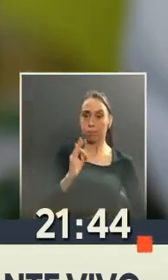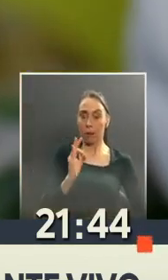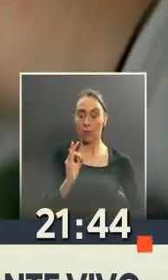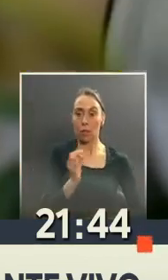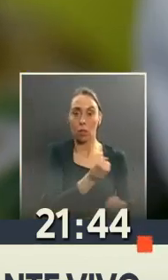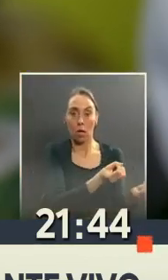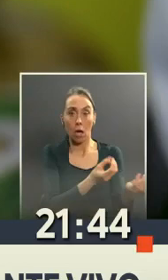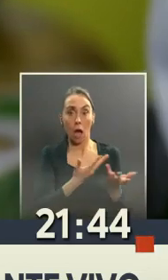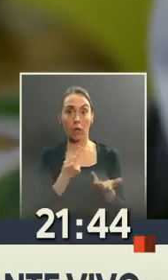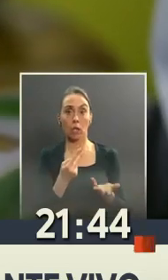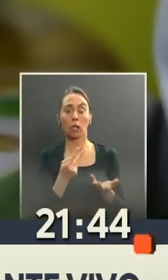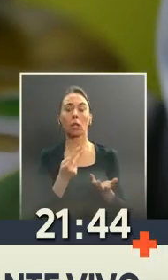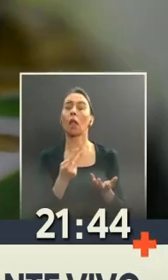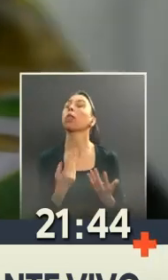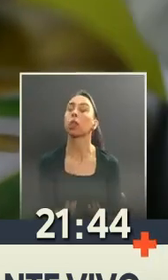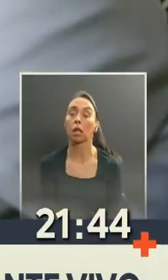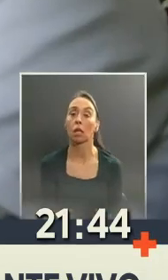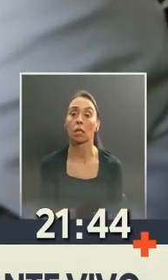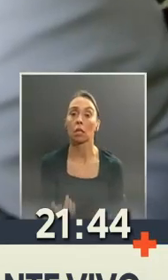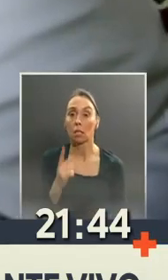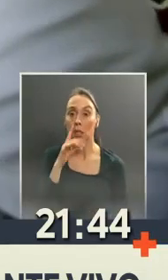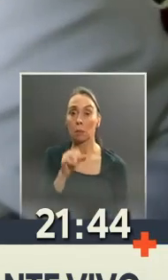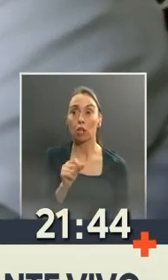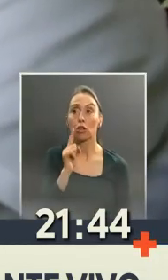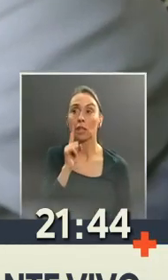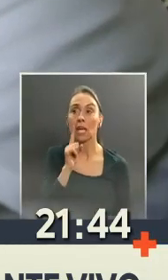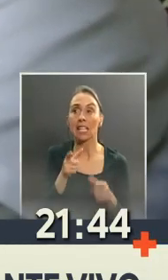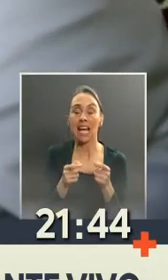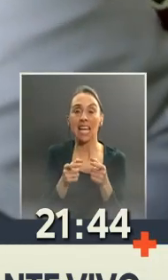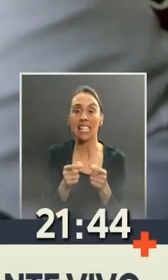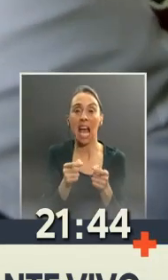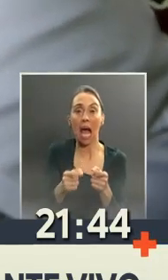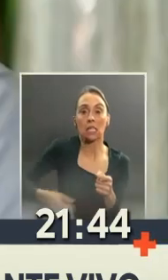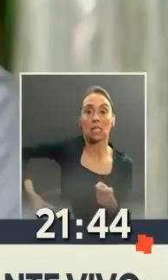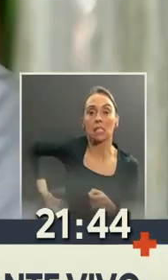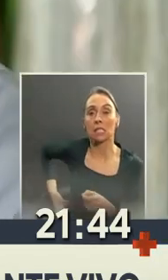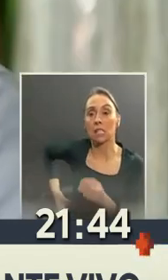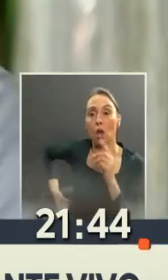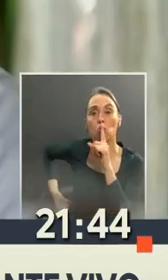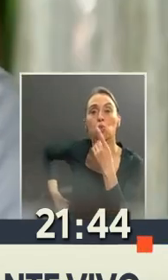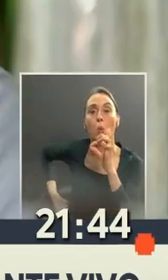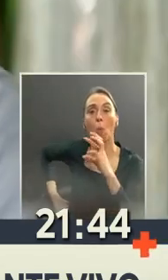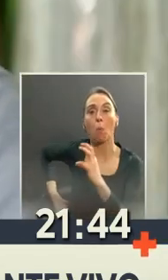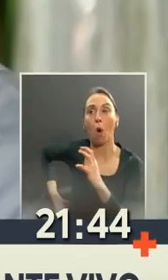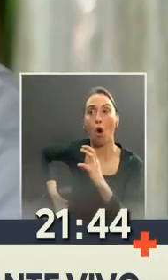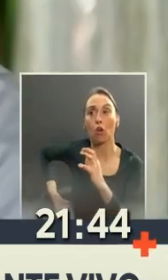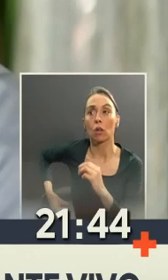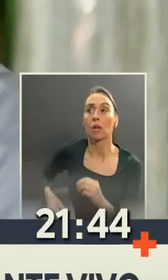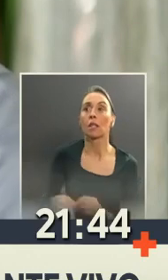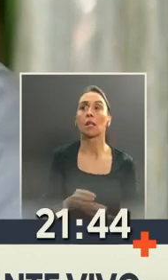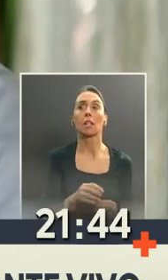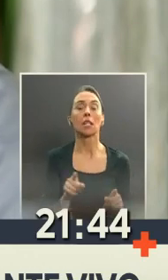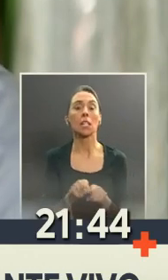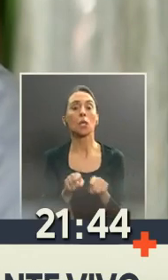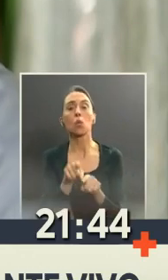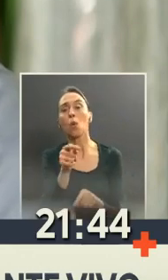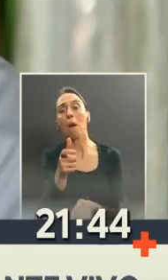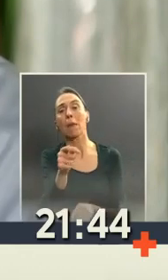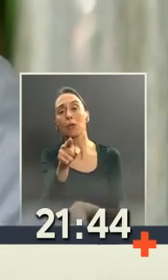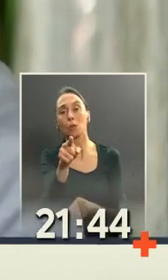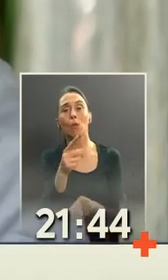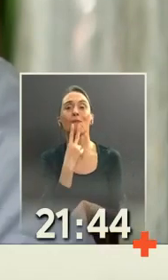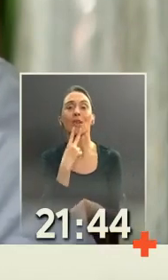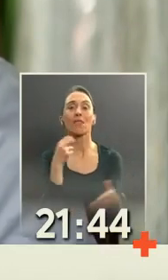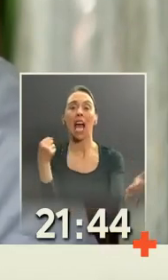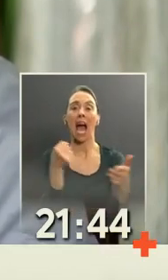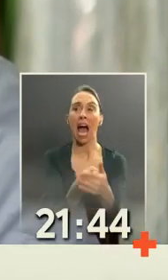los vuelve a abatir. Le detectaron un tumor cancerígeno en su riñón. Es como cuando uno tiene un accidente, no sé si te ha pasado, que después que